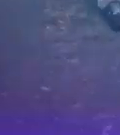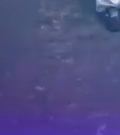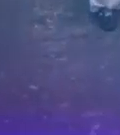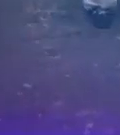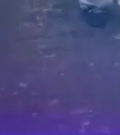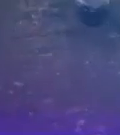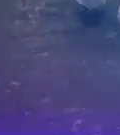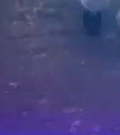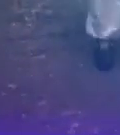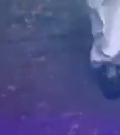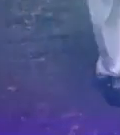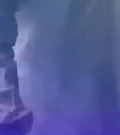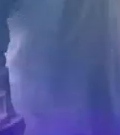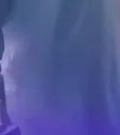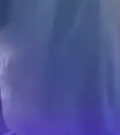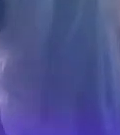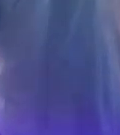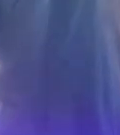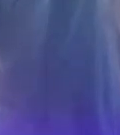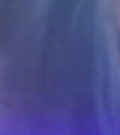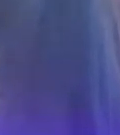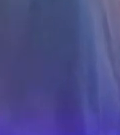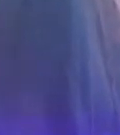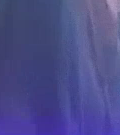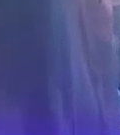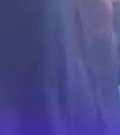que luchan noche y día con